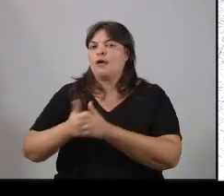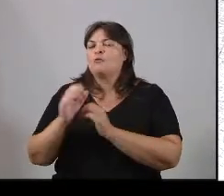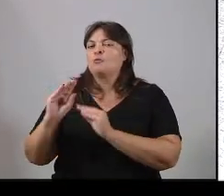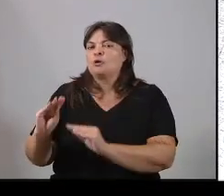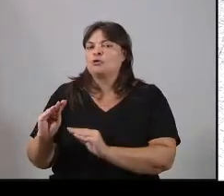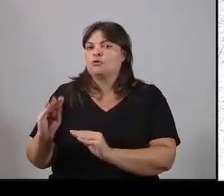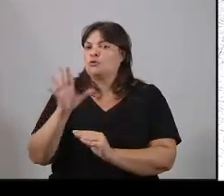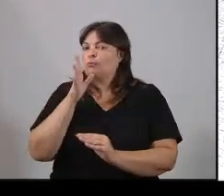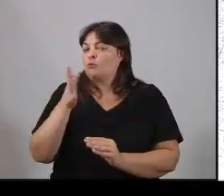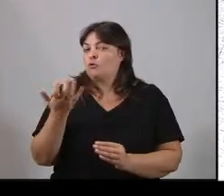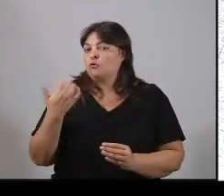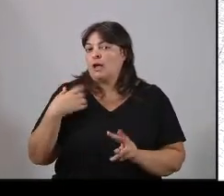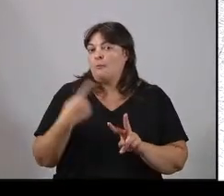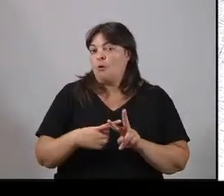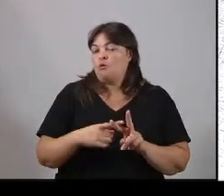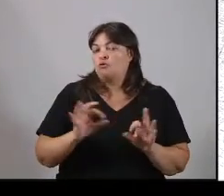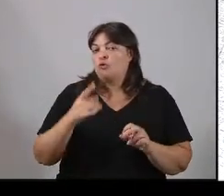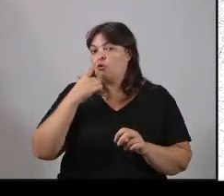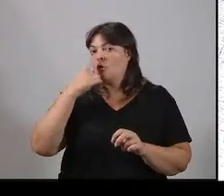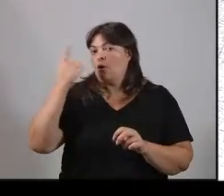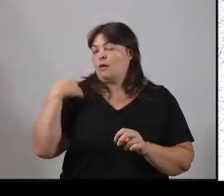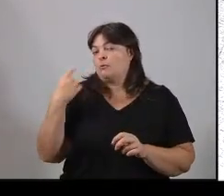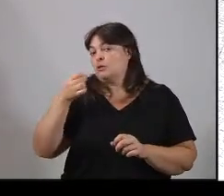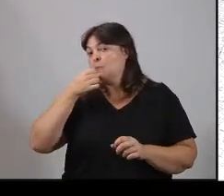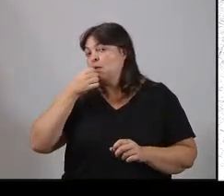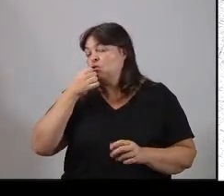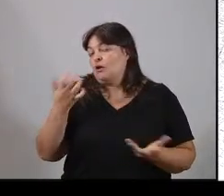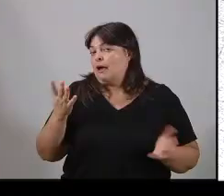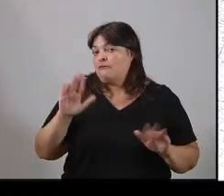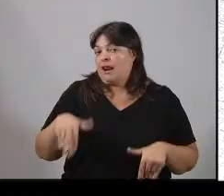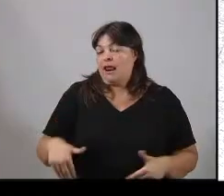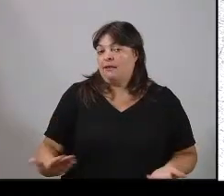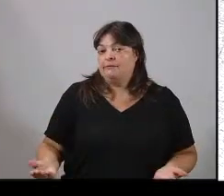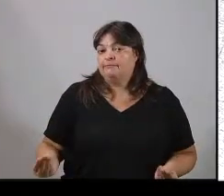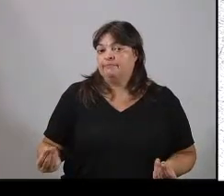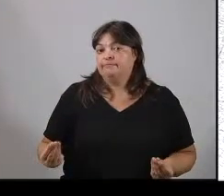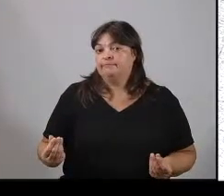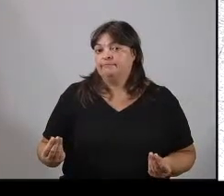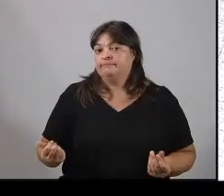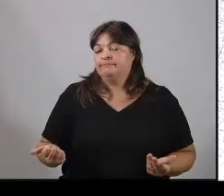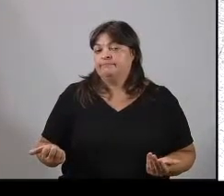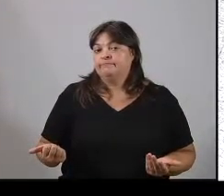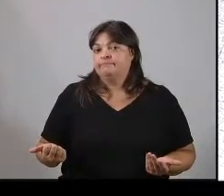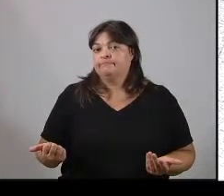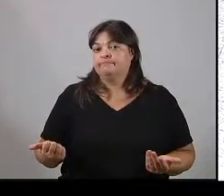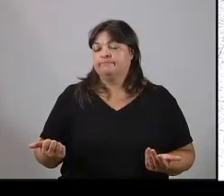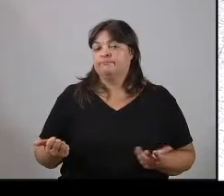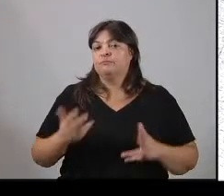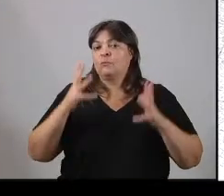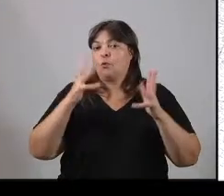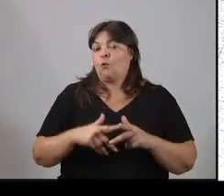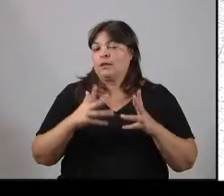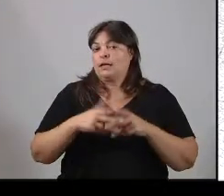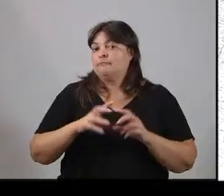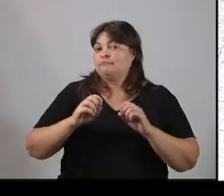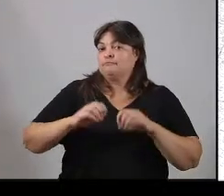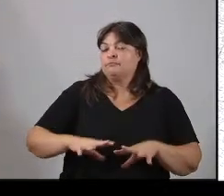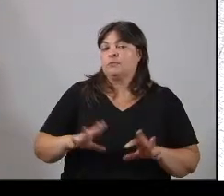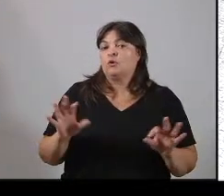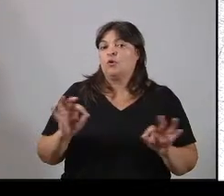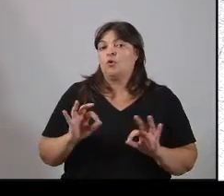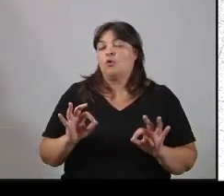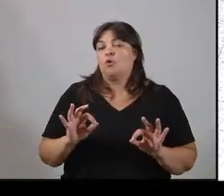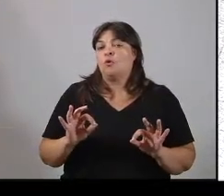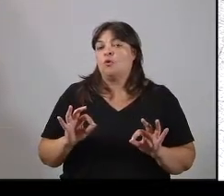lo que ha pasado ya con Vox o el año pasado con el PSOE, que a última hora se retiraron las cuentas, y si hay líneas rojas por